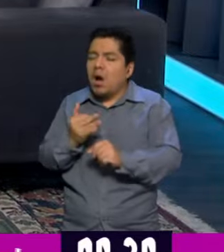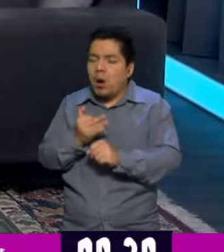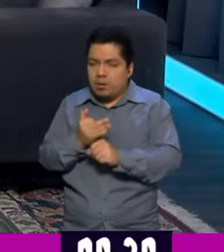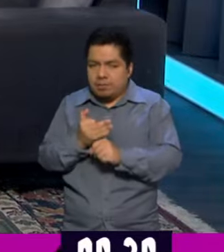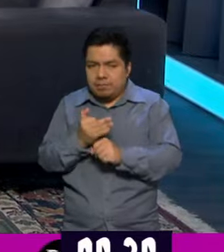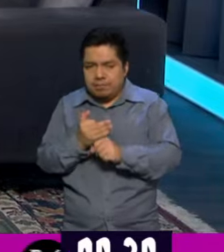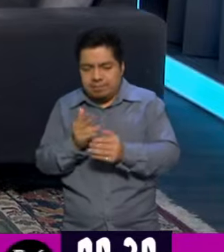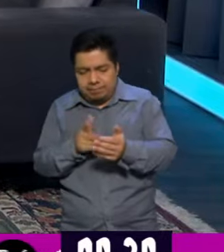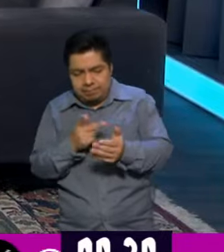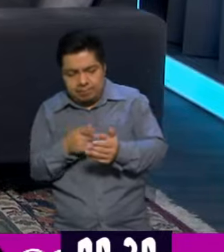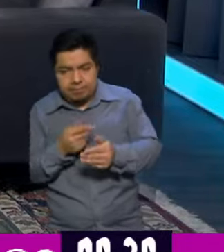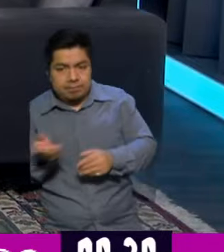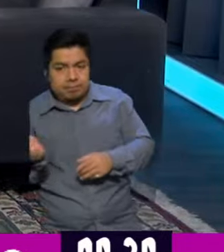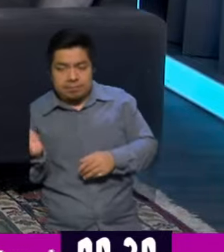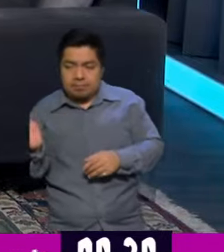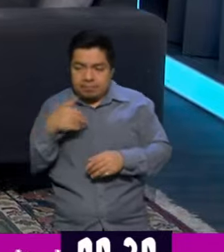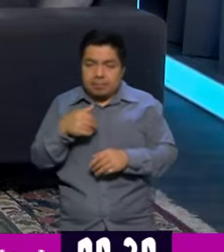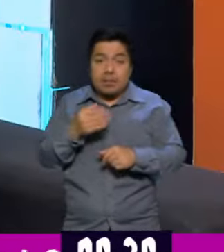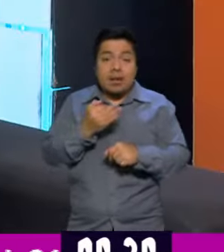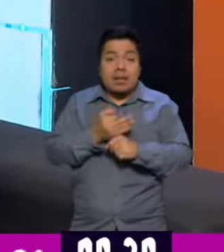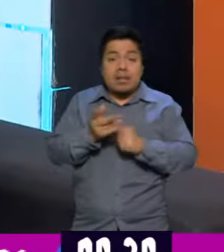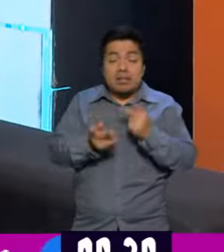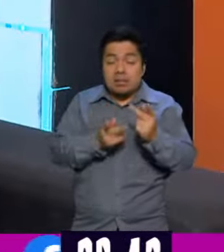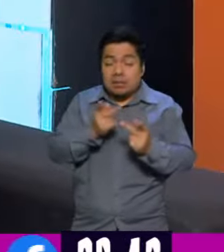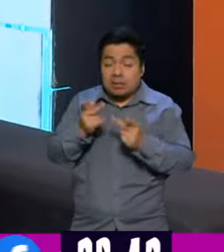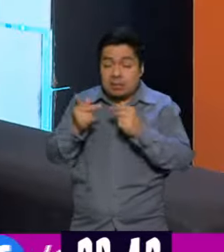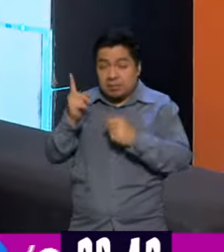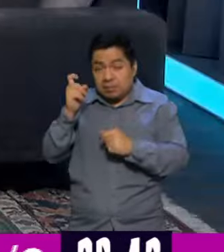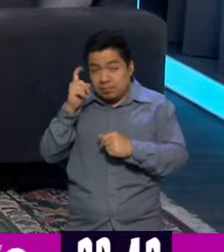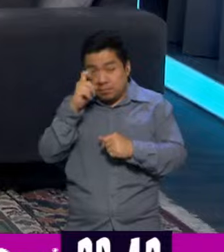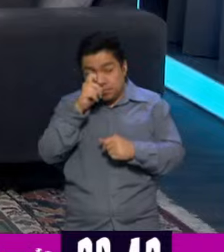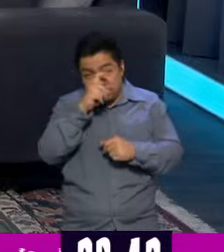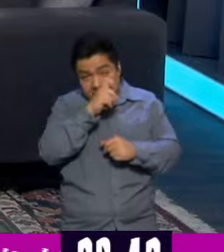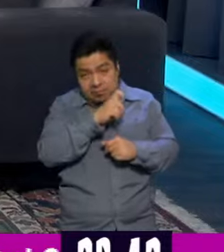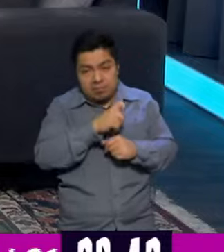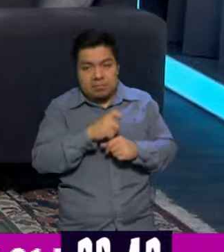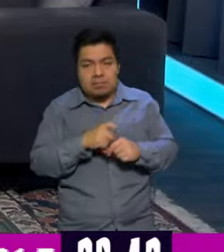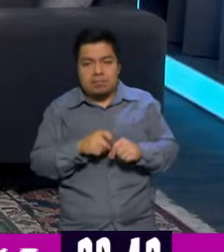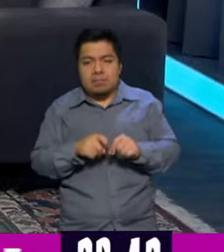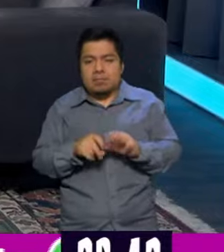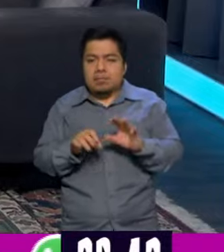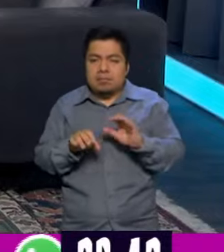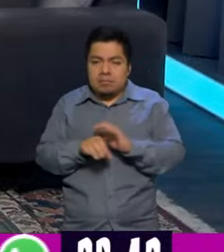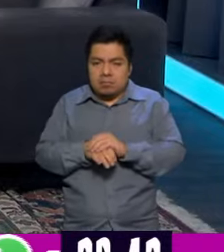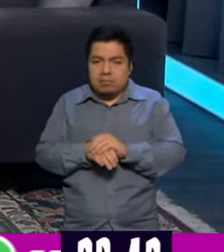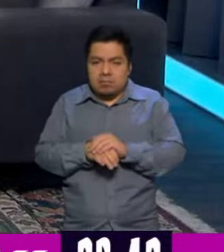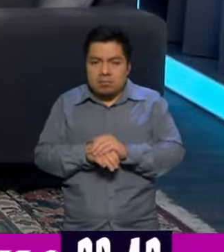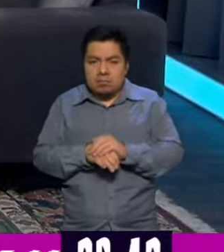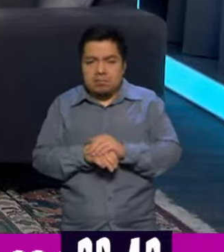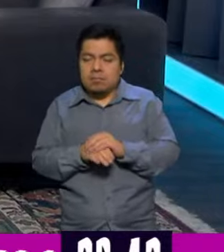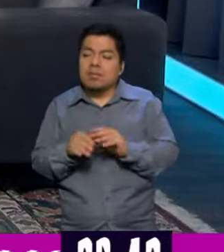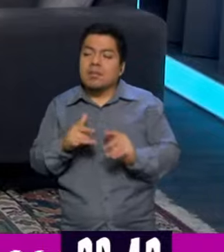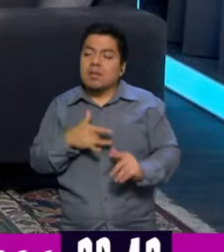De una vez. Un patito a ver, de vela. Estamos haciendo preguntas difíciles. No, hombre, no pásame. Es que como muy que compleja. Se te da un Hello Kitty o un patito.